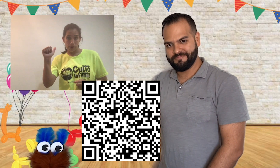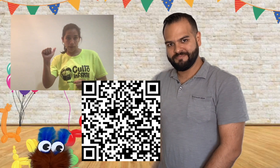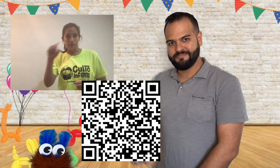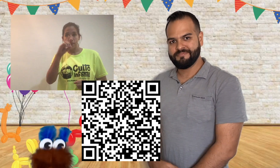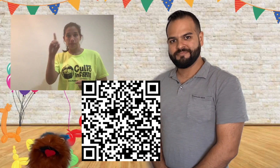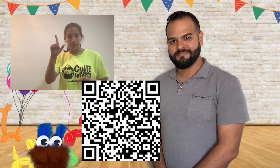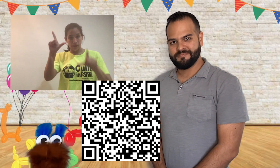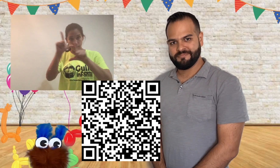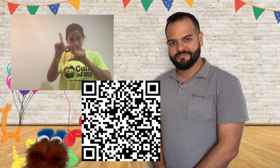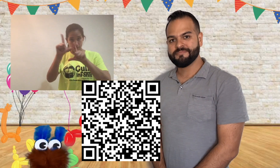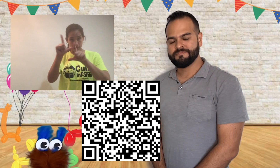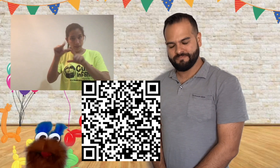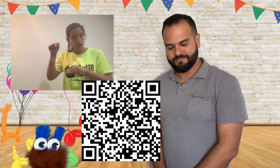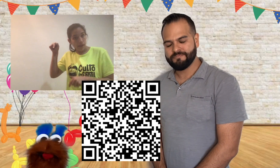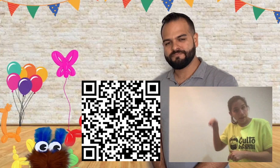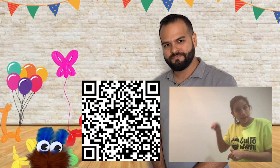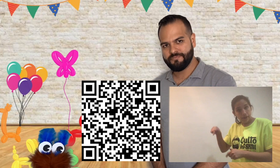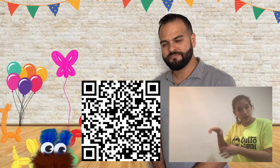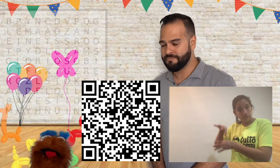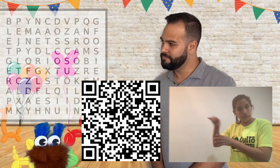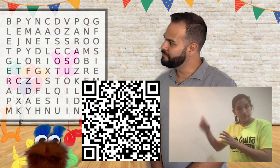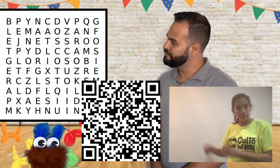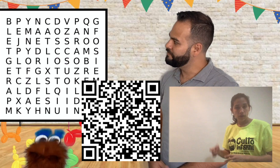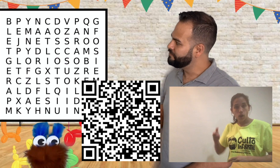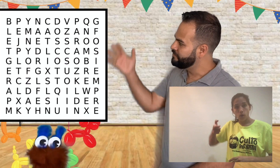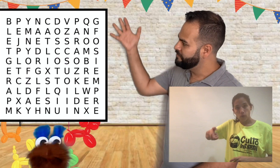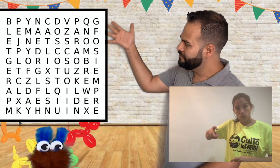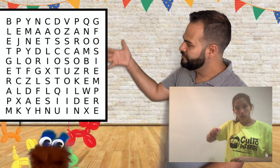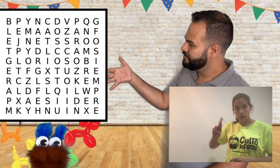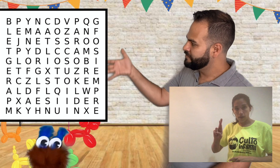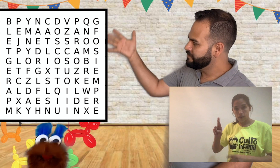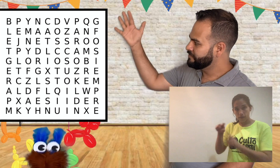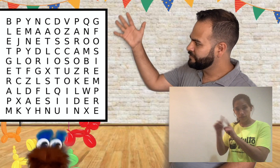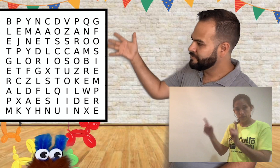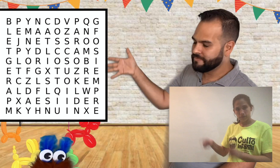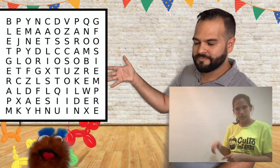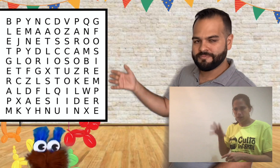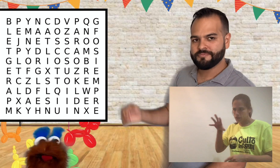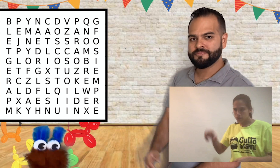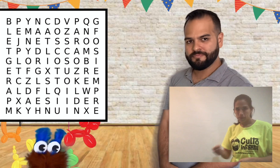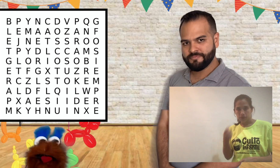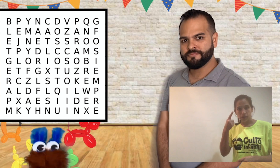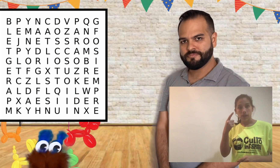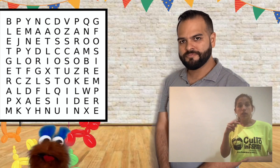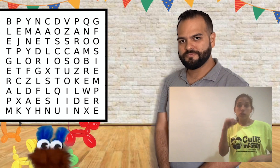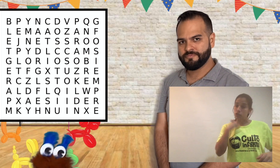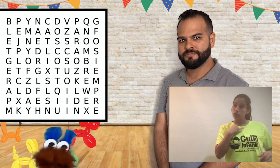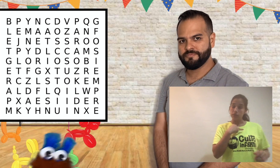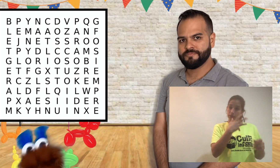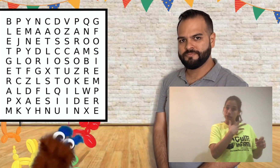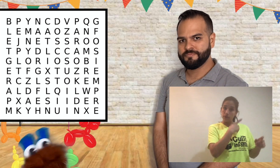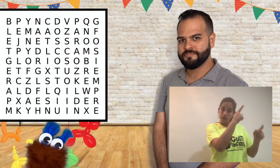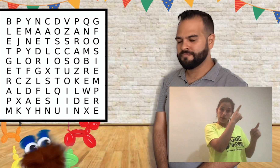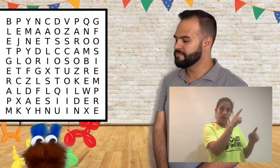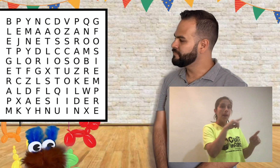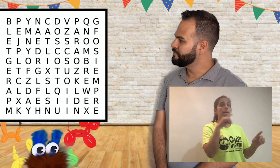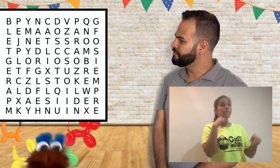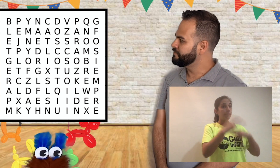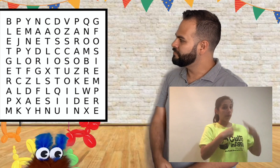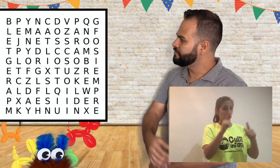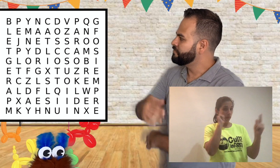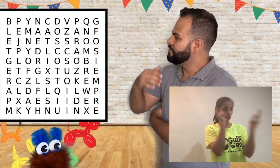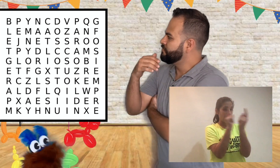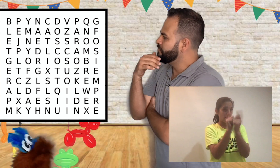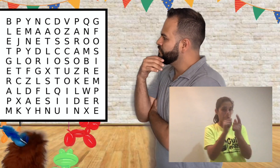descripción o con el código QR. Yo ya tengo aquí mi sopa de letras. Vamos a ver si podemos encontrar todas las